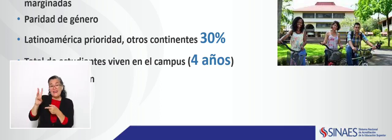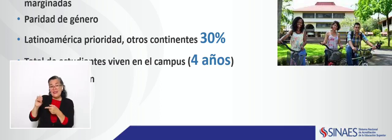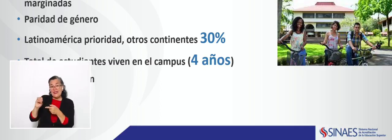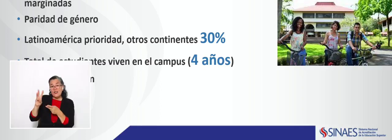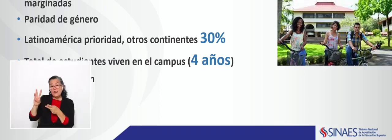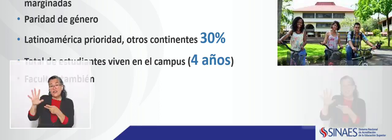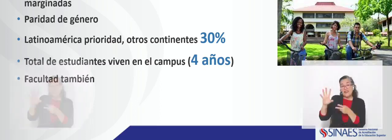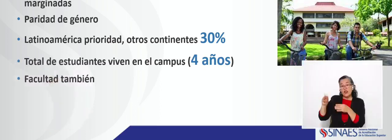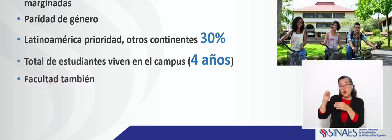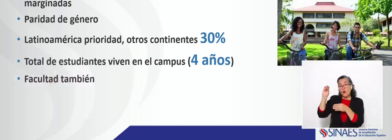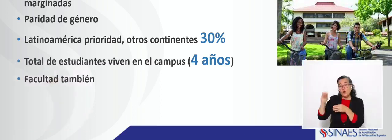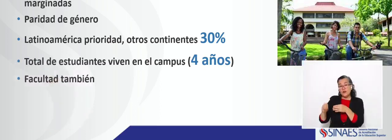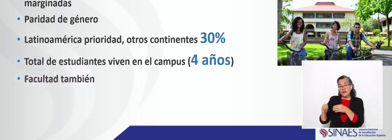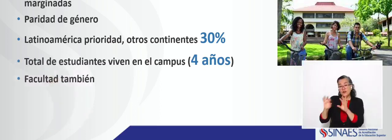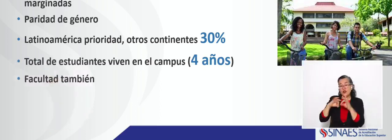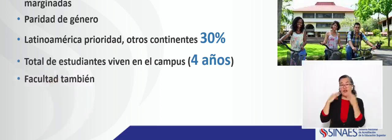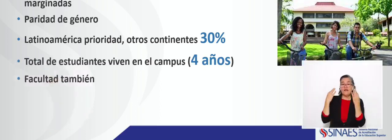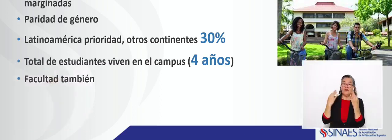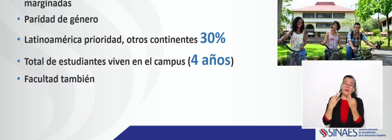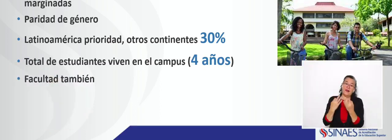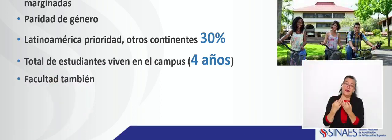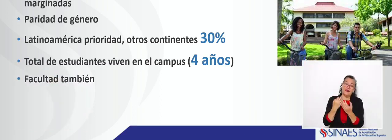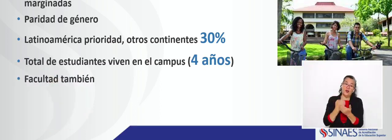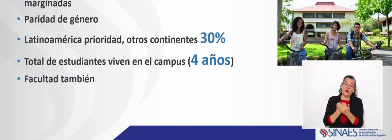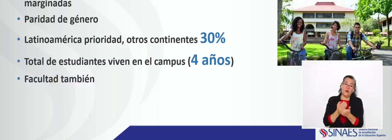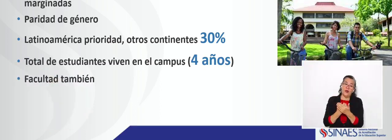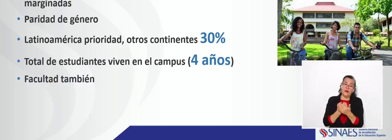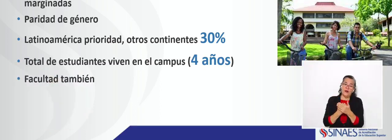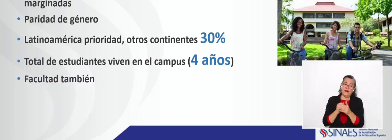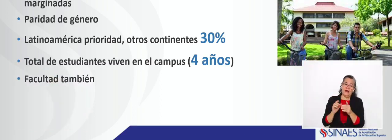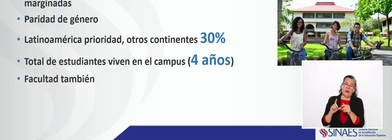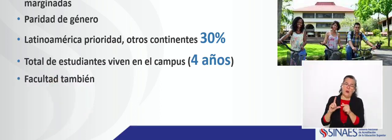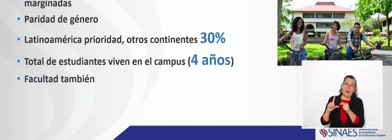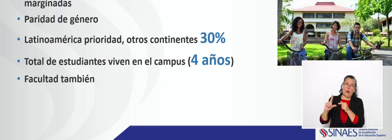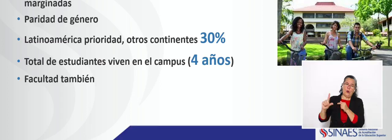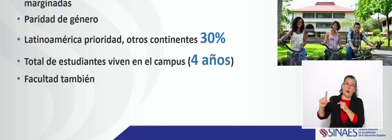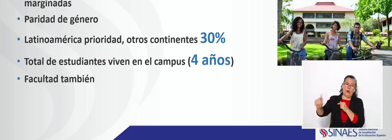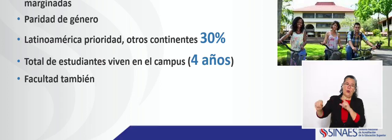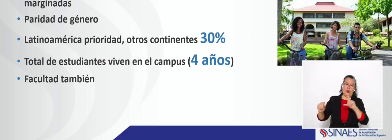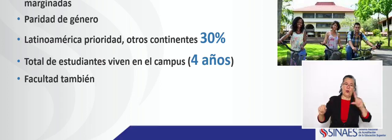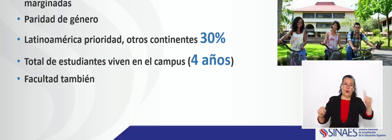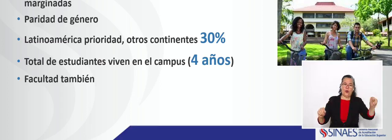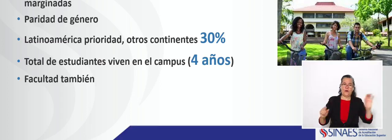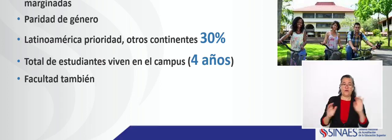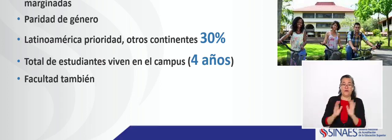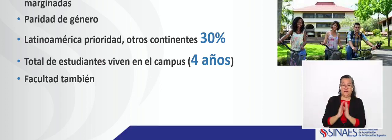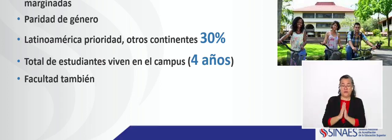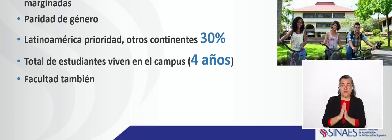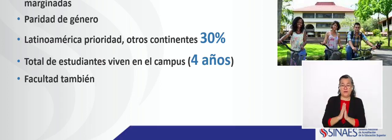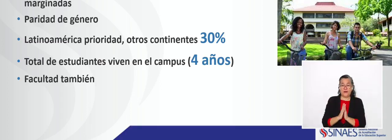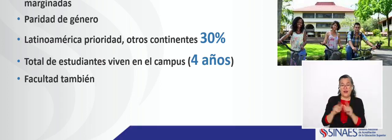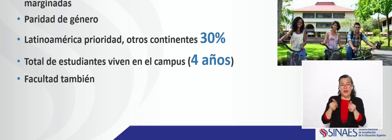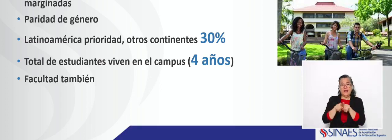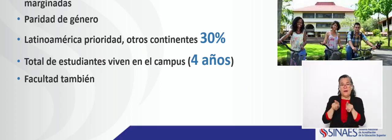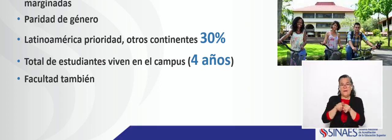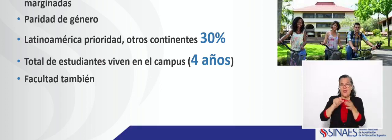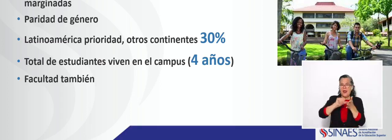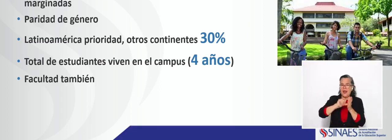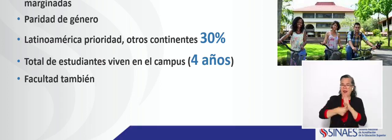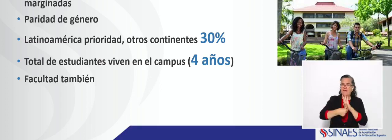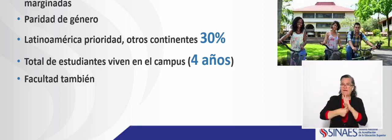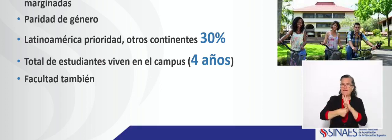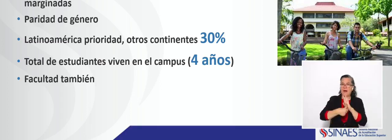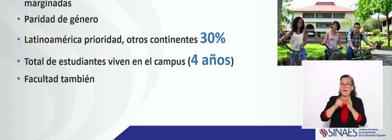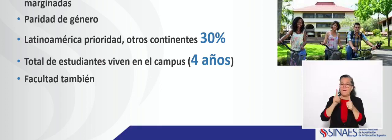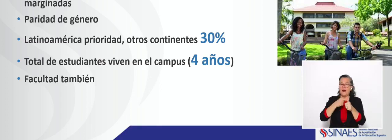60 o 65% de los estudiantes que vinieran a la universidad. Y pusimos un énfasis de que